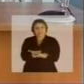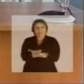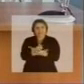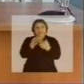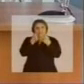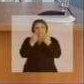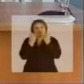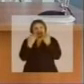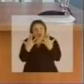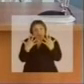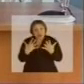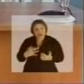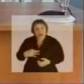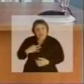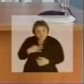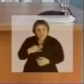Que valora La vida